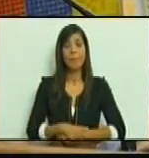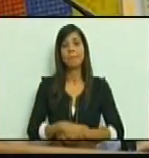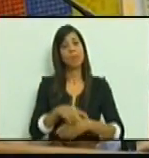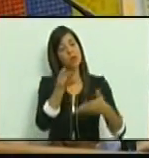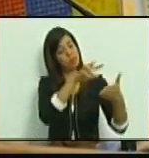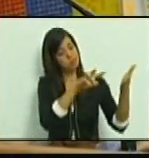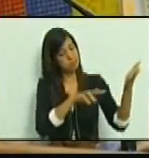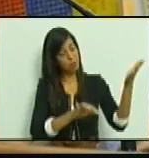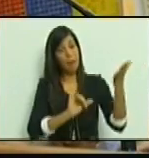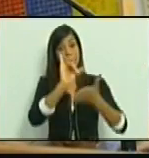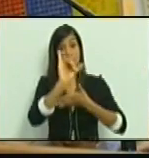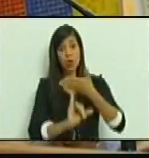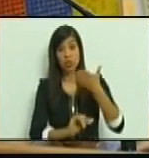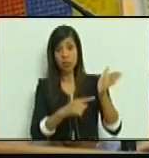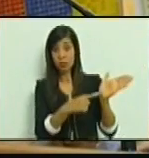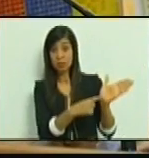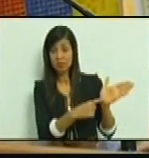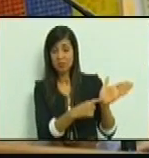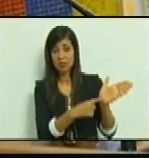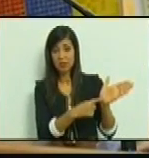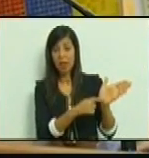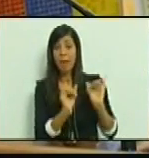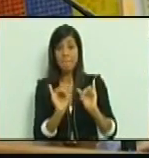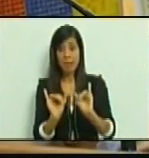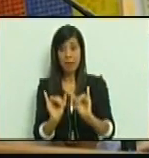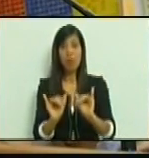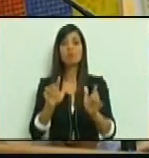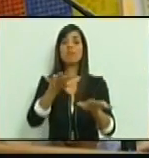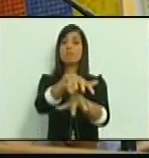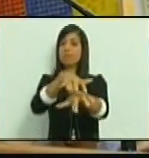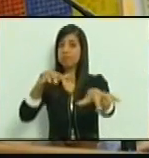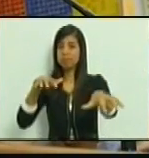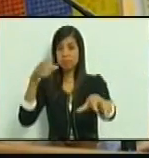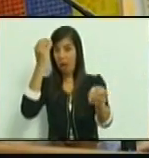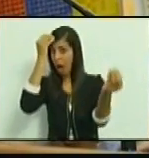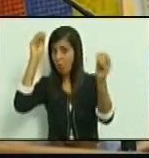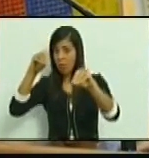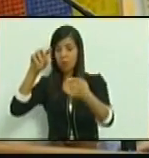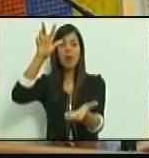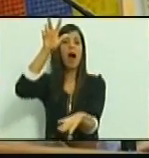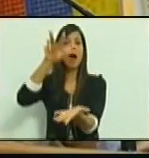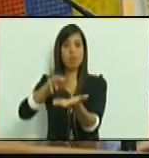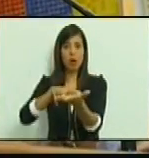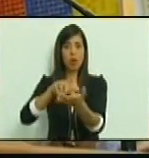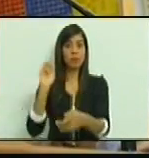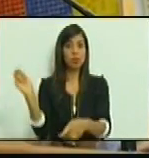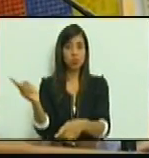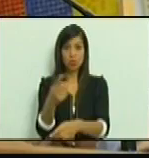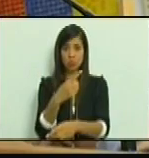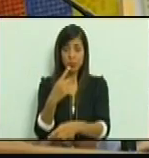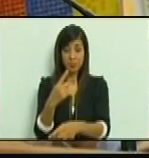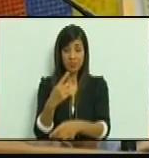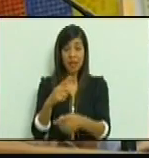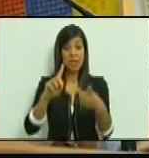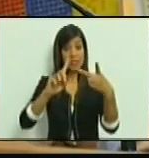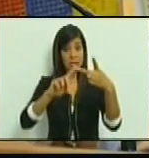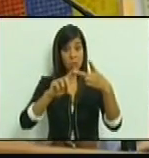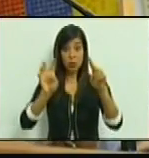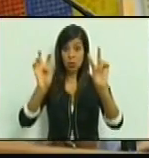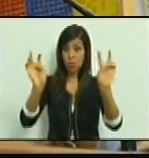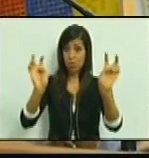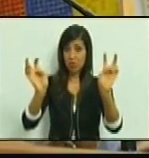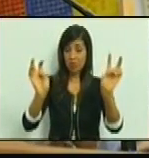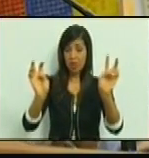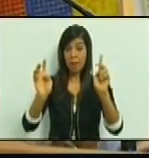el proyecto de decreto, el mismo resultó aprobado por unanimidad. En el segundo punto, el